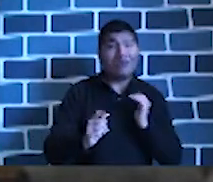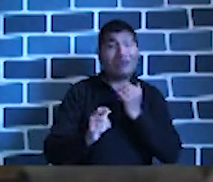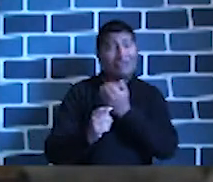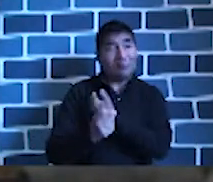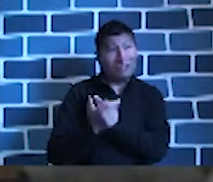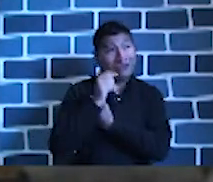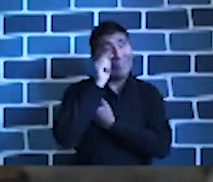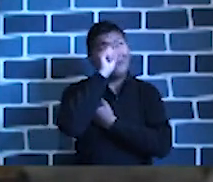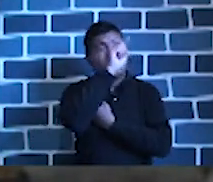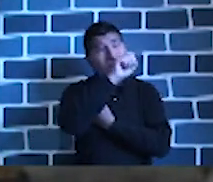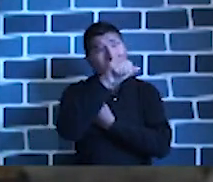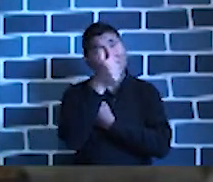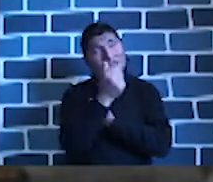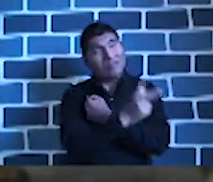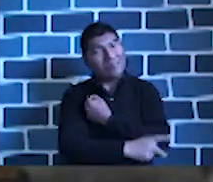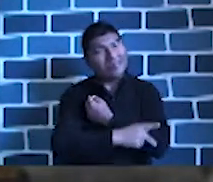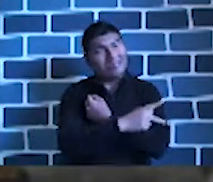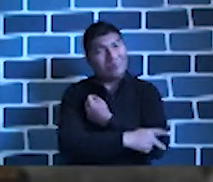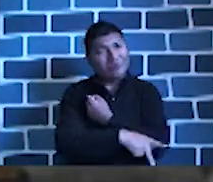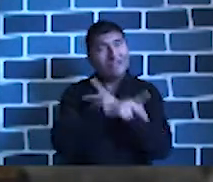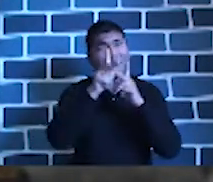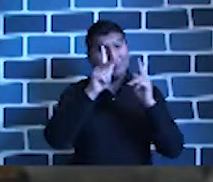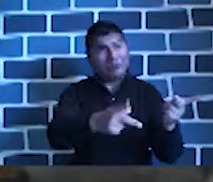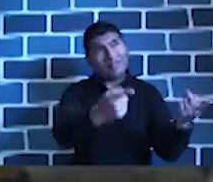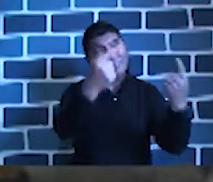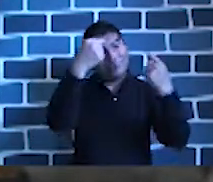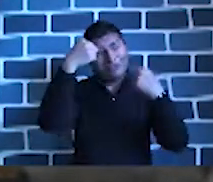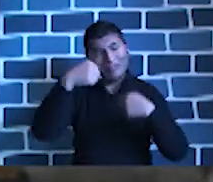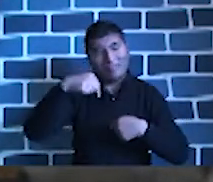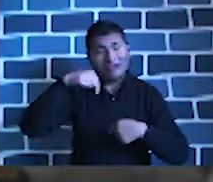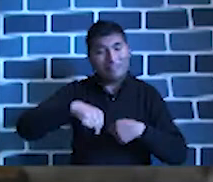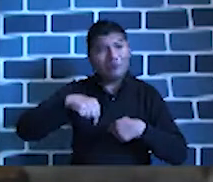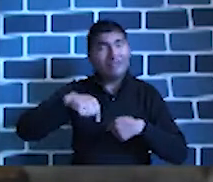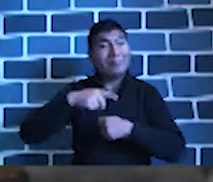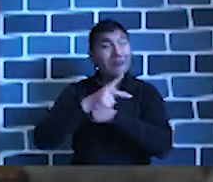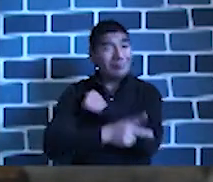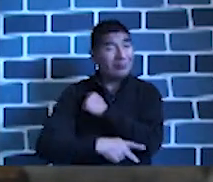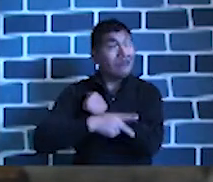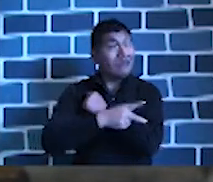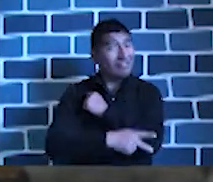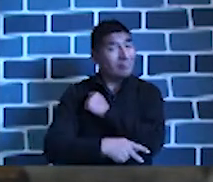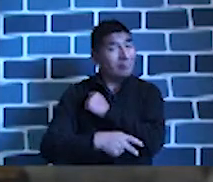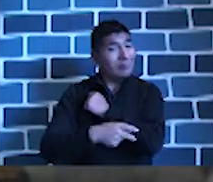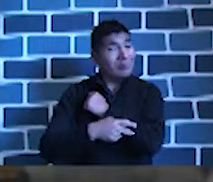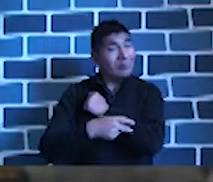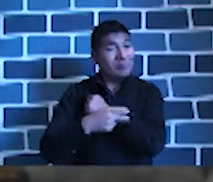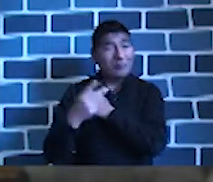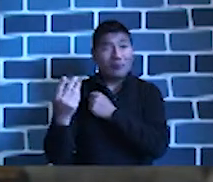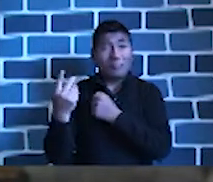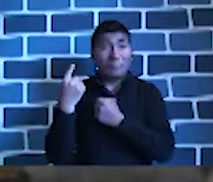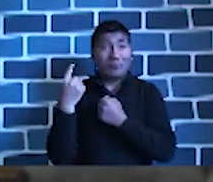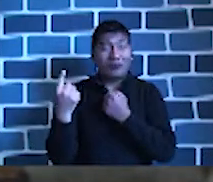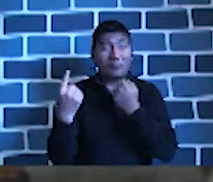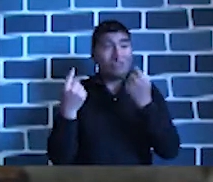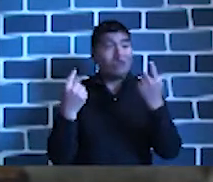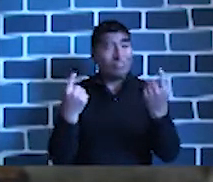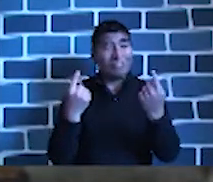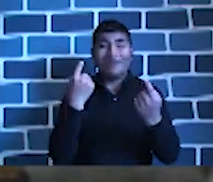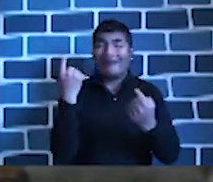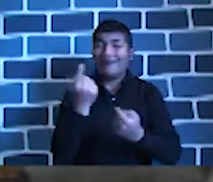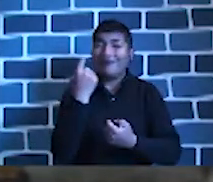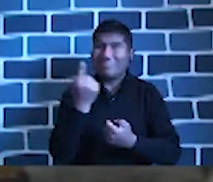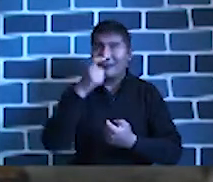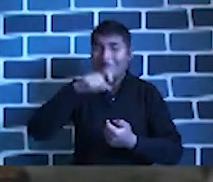están afuera, sea los que están en nuestro país, que vienen de otros lugares, en ambos casos prima casi siempre el